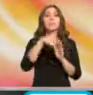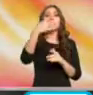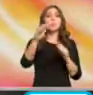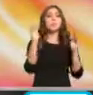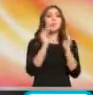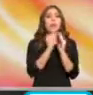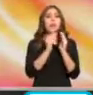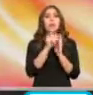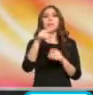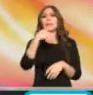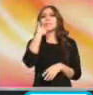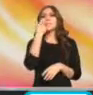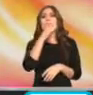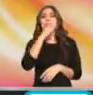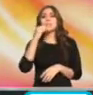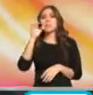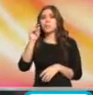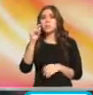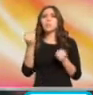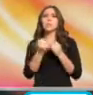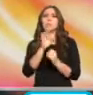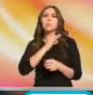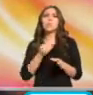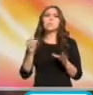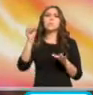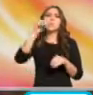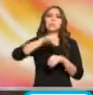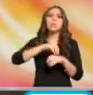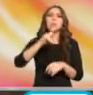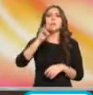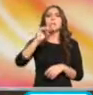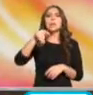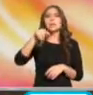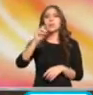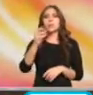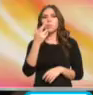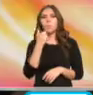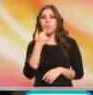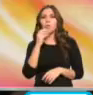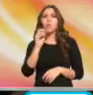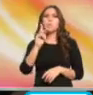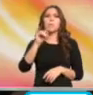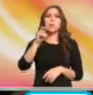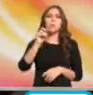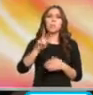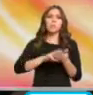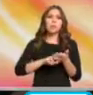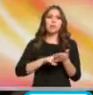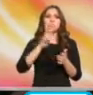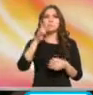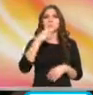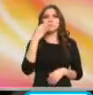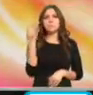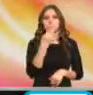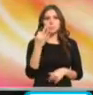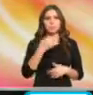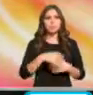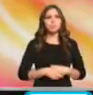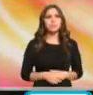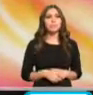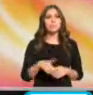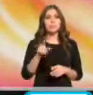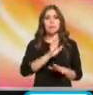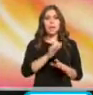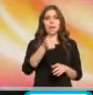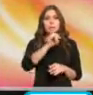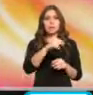no queremos ponerle chipotle, podemos agregarle también pimiento rojo, pimiento verde. Ah, muy rico. Muy bien rico, sí, muy rico. Ahora, ya que los